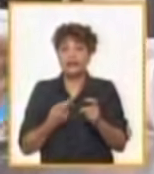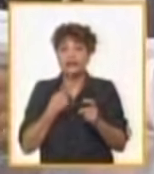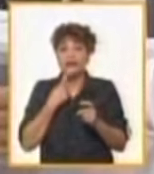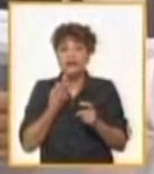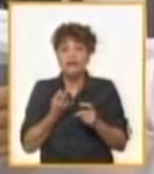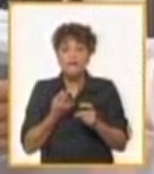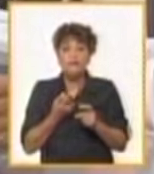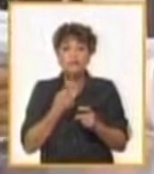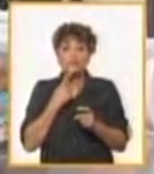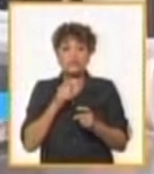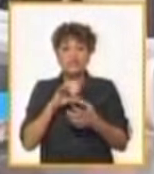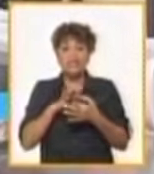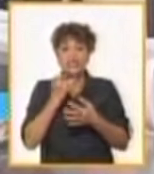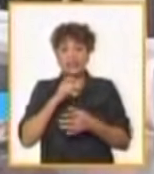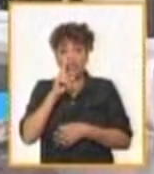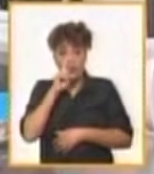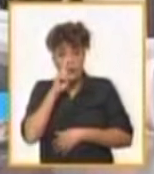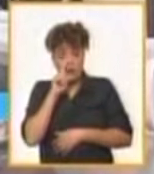poquito, Girón,